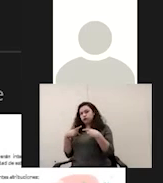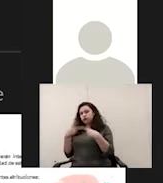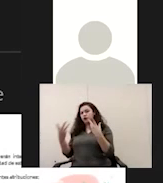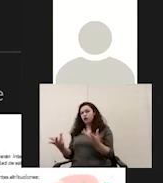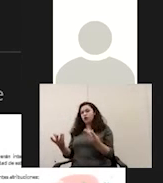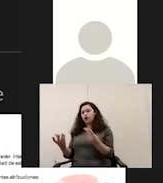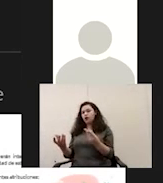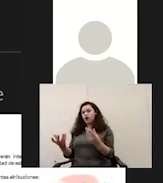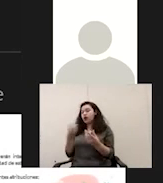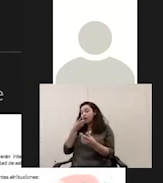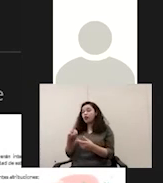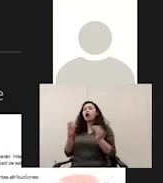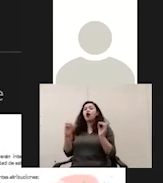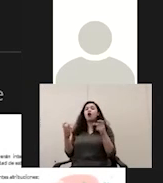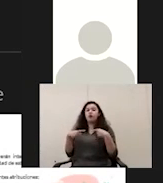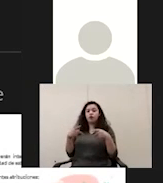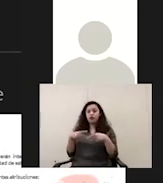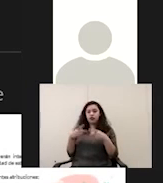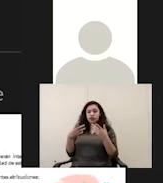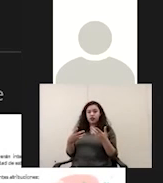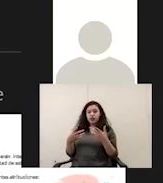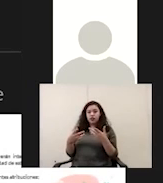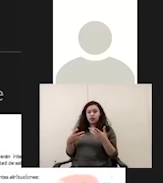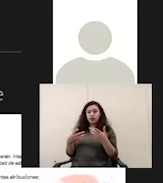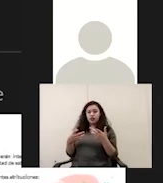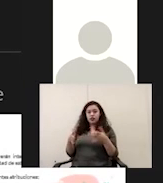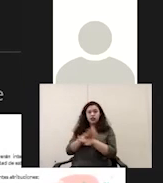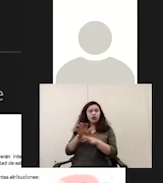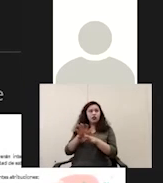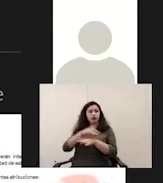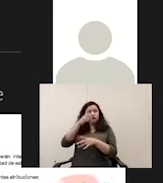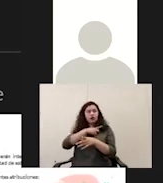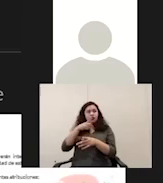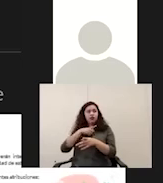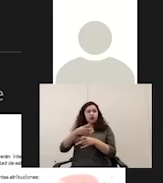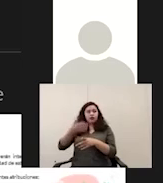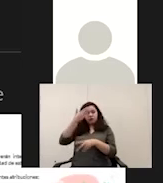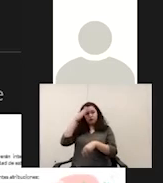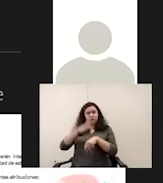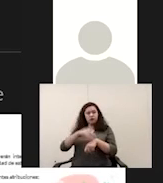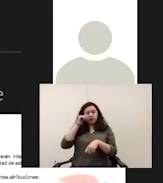haga el recambio o el mantenimiento lo debe tener presente.